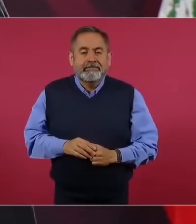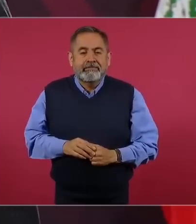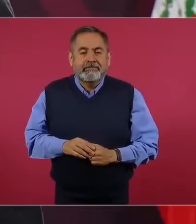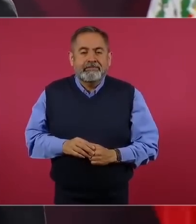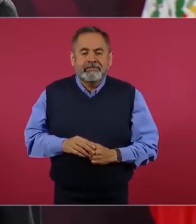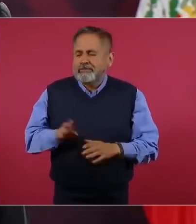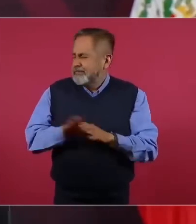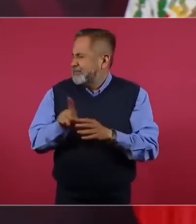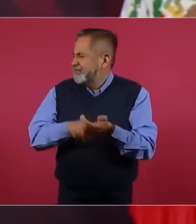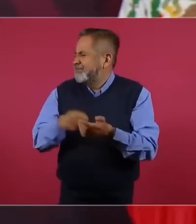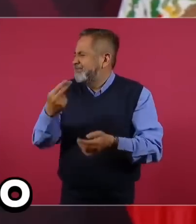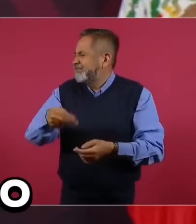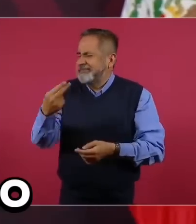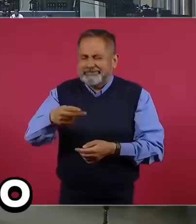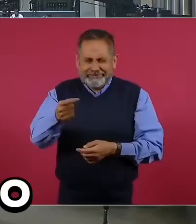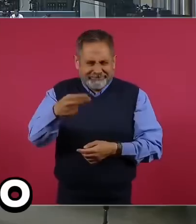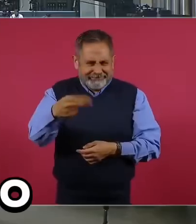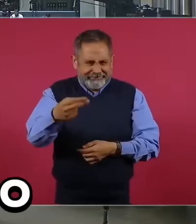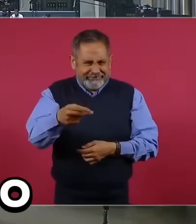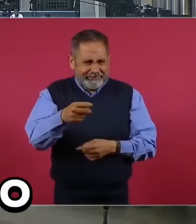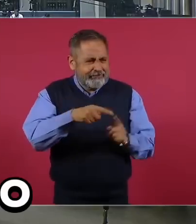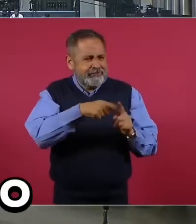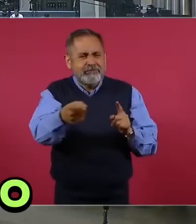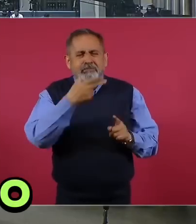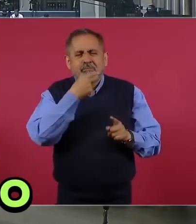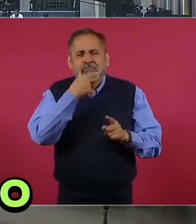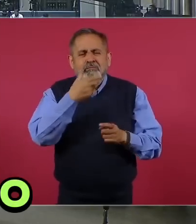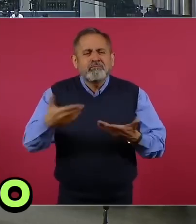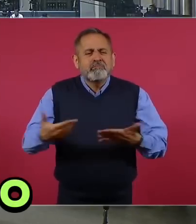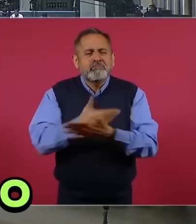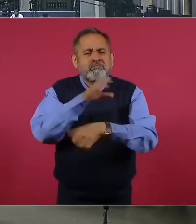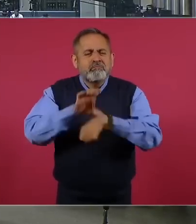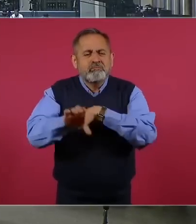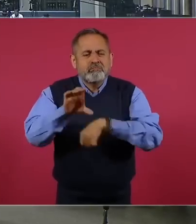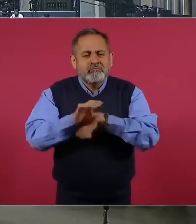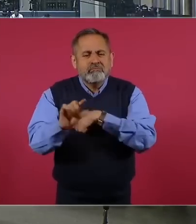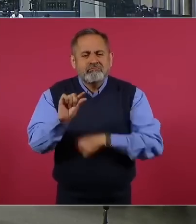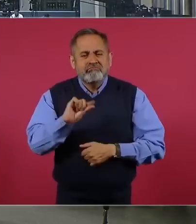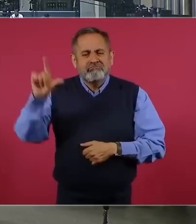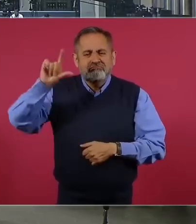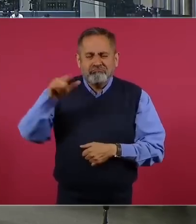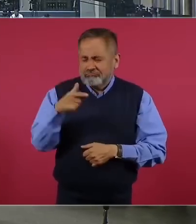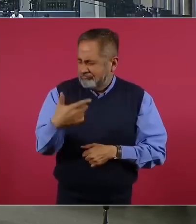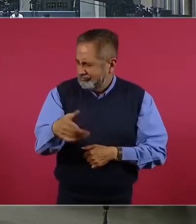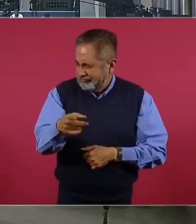¿cómo se llamaba el colombiano famoso?